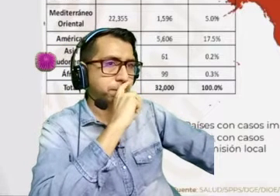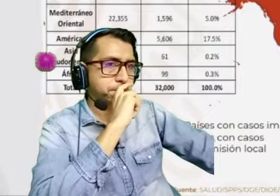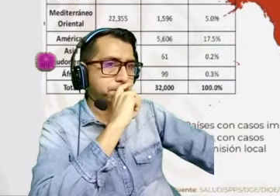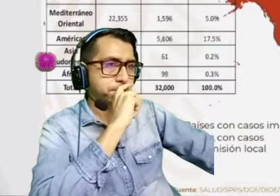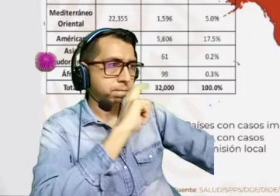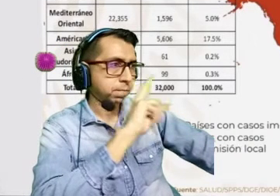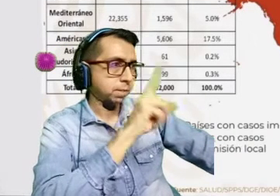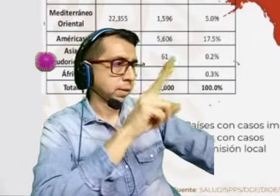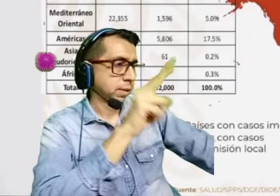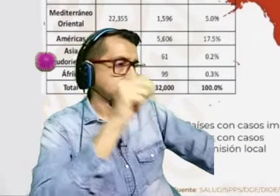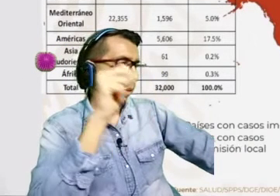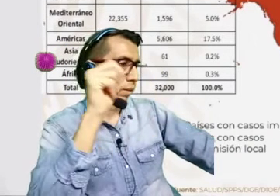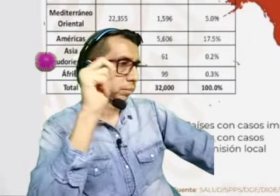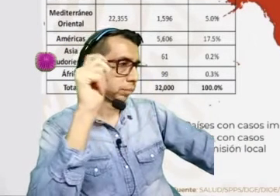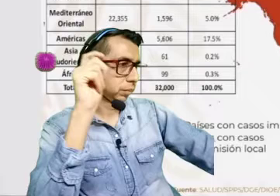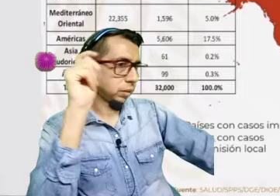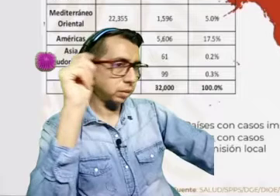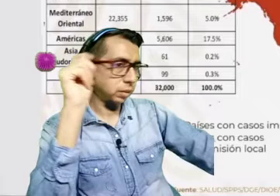hay.